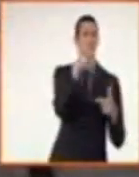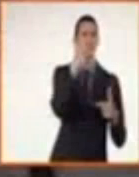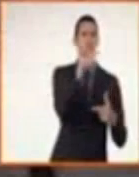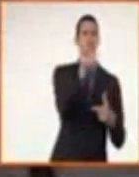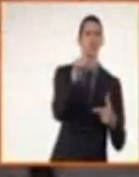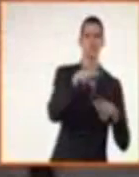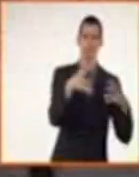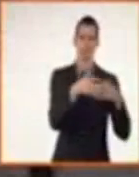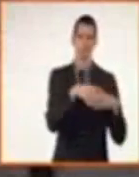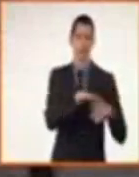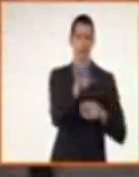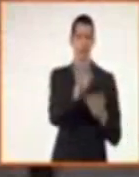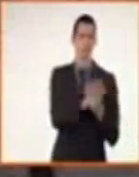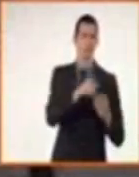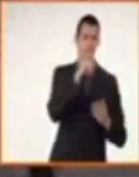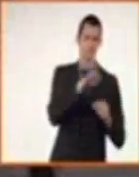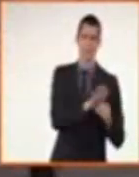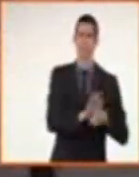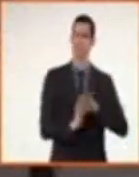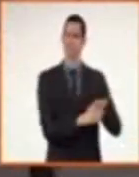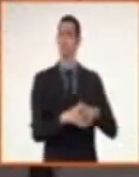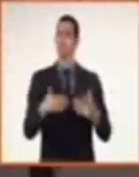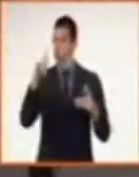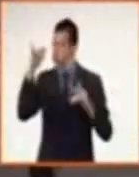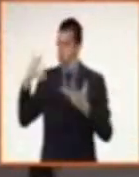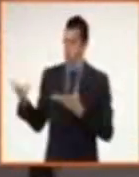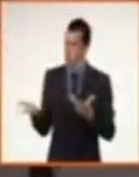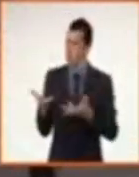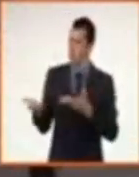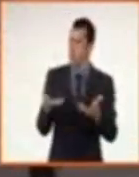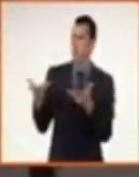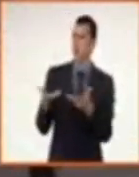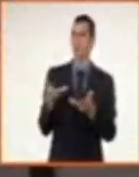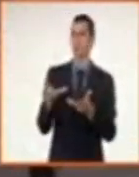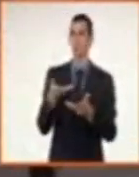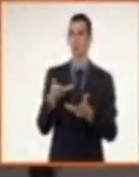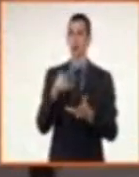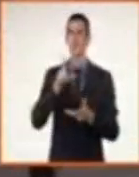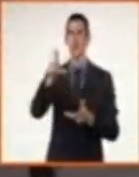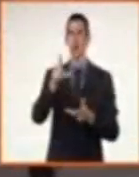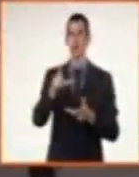presentaron? ¿Fue eso a puerta cerrada o fue había hasta invitados en me esa asamblea? Me estás poniendo